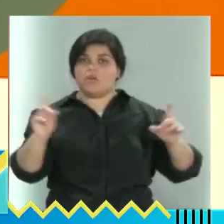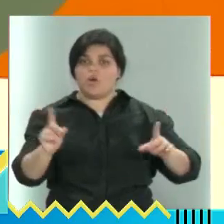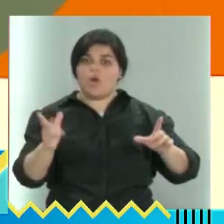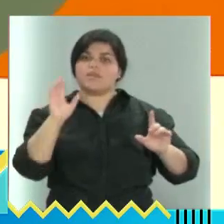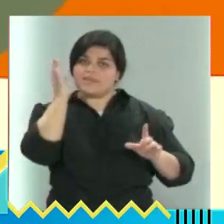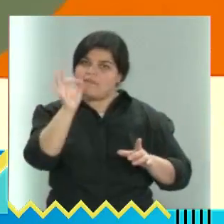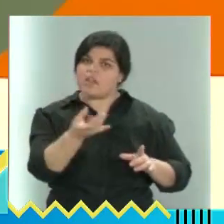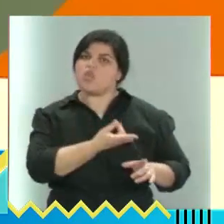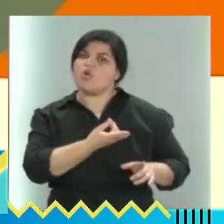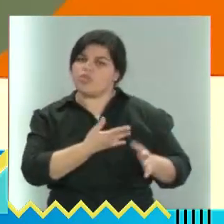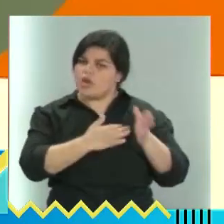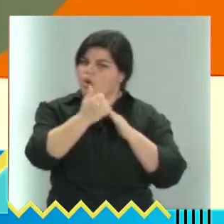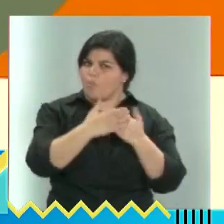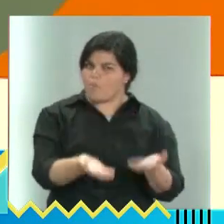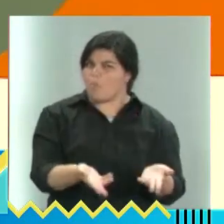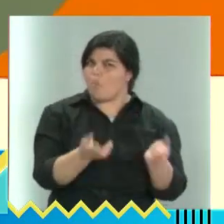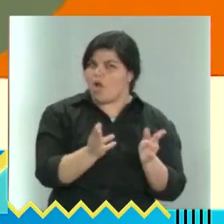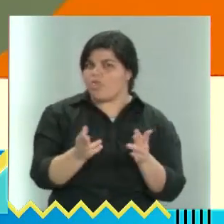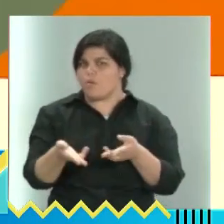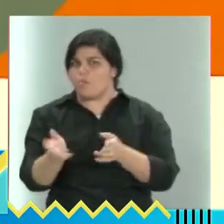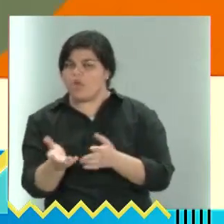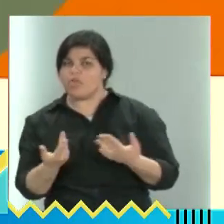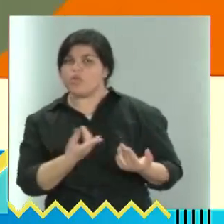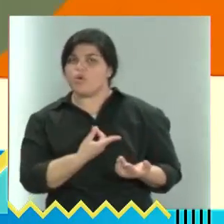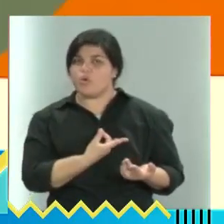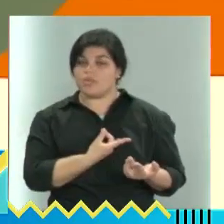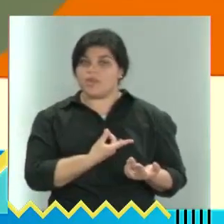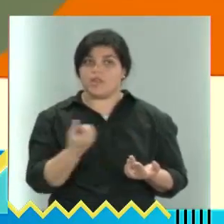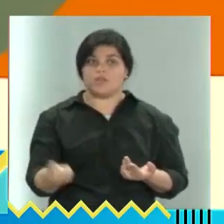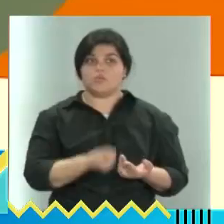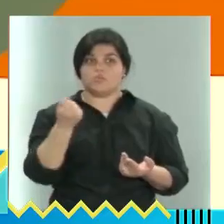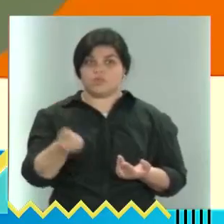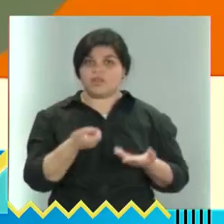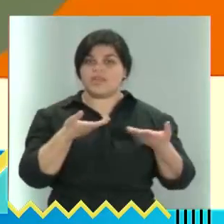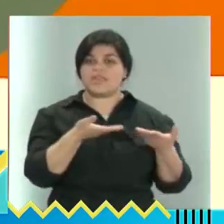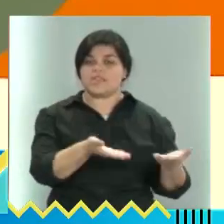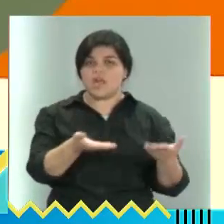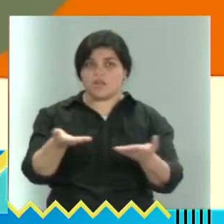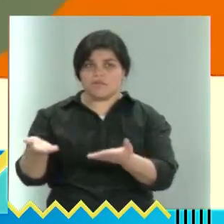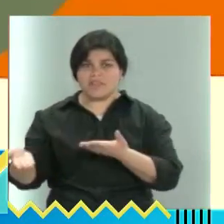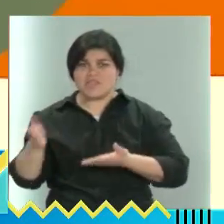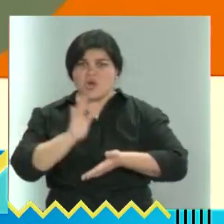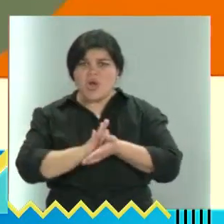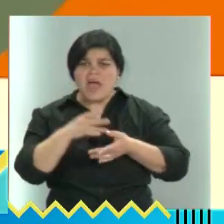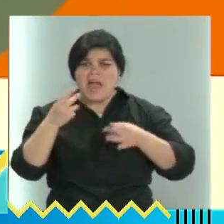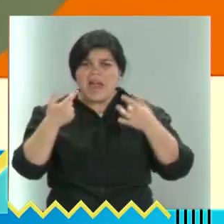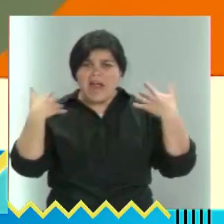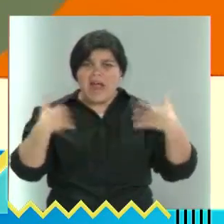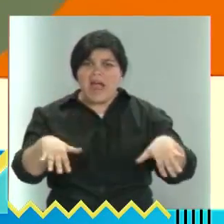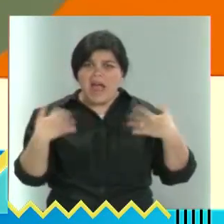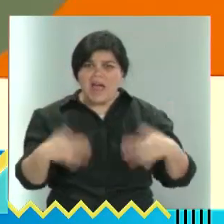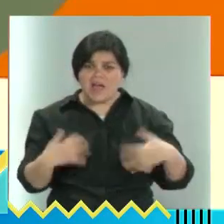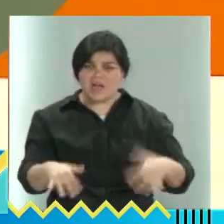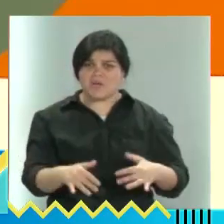Entonces, las ciudades tienen que crecer en densidad, porque extender el servicio es carísimo. Es